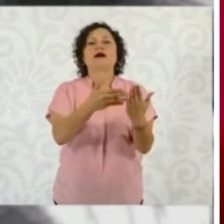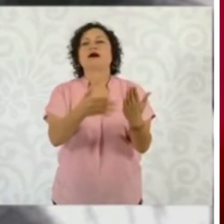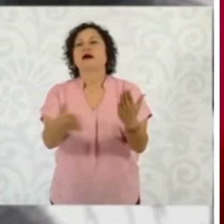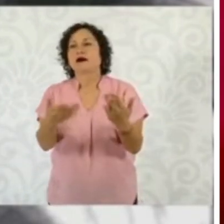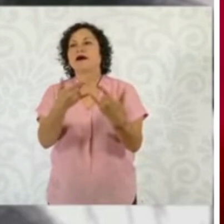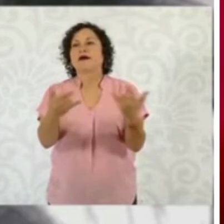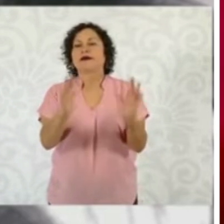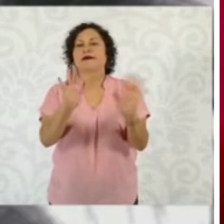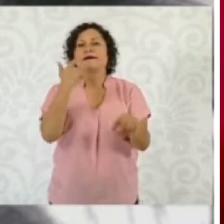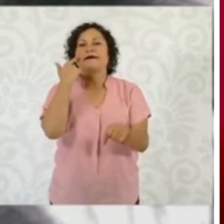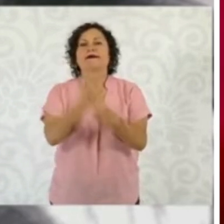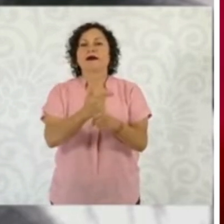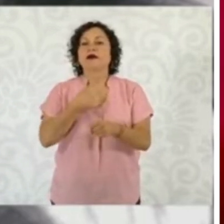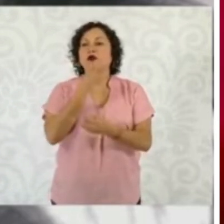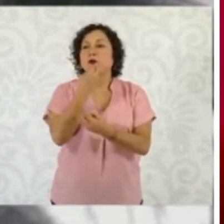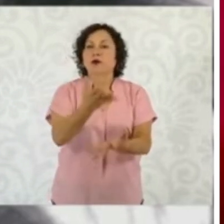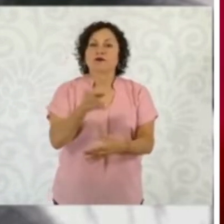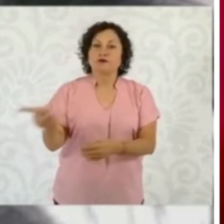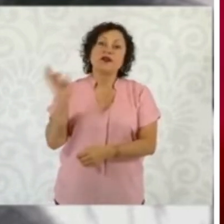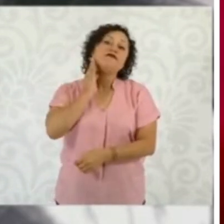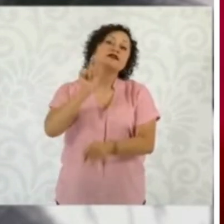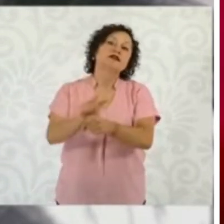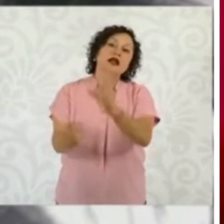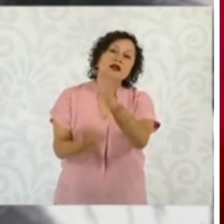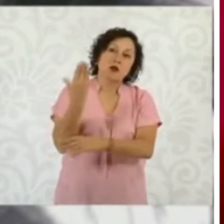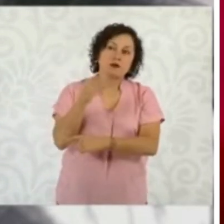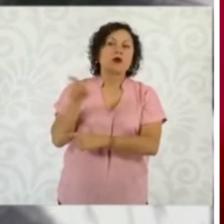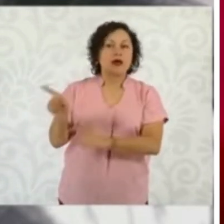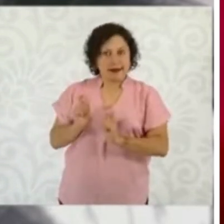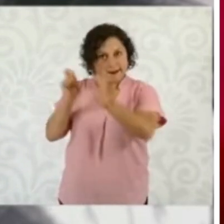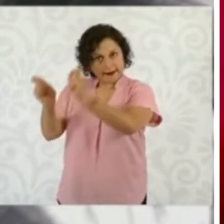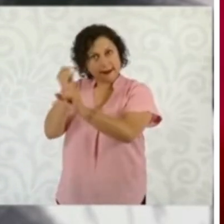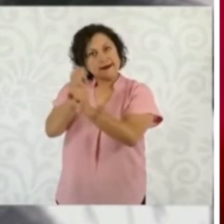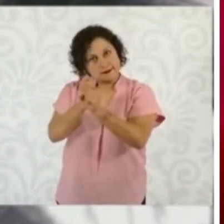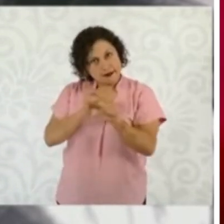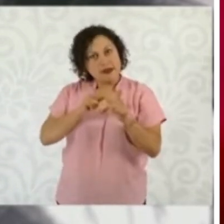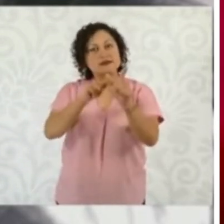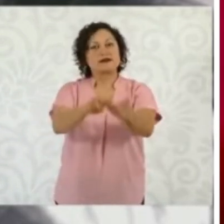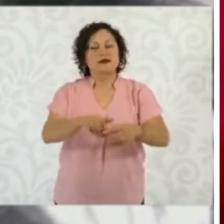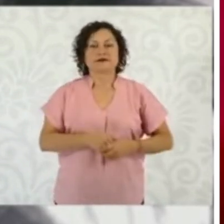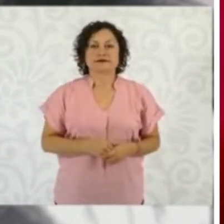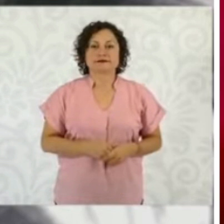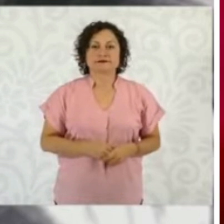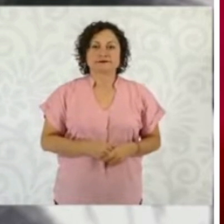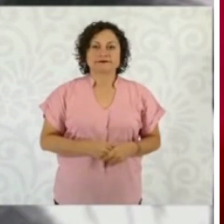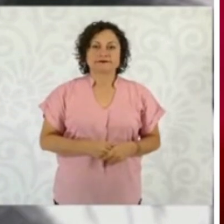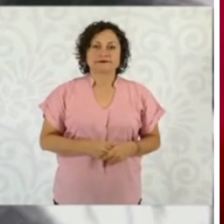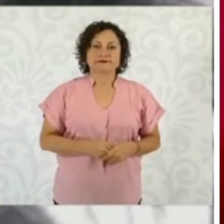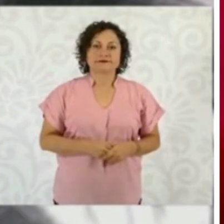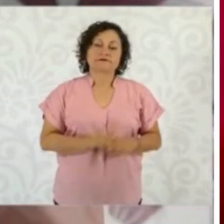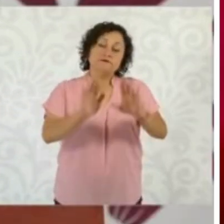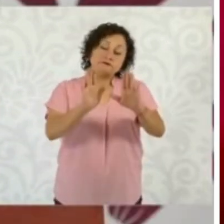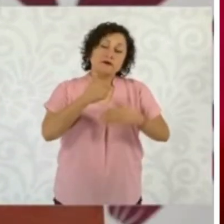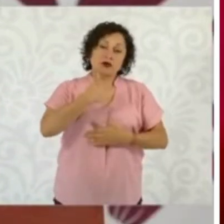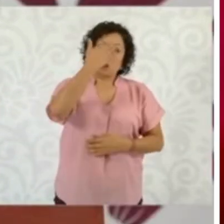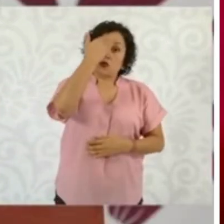nuevo fiscal. Sería muy bueno que este nuevo fiscal investigara Incluso entiendo que